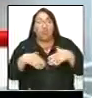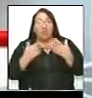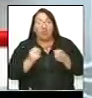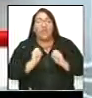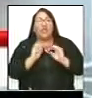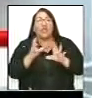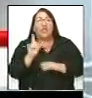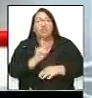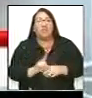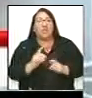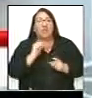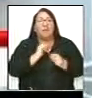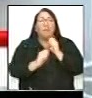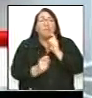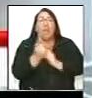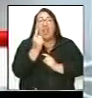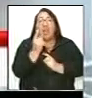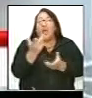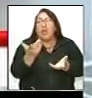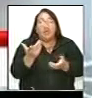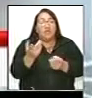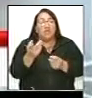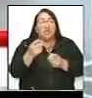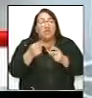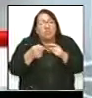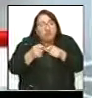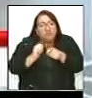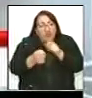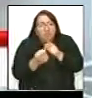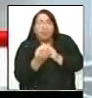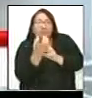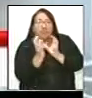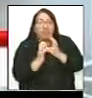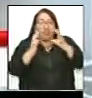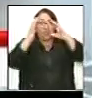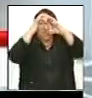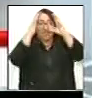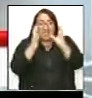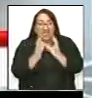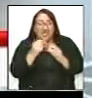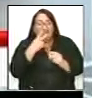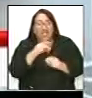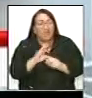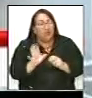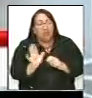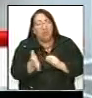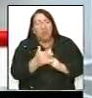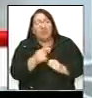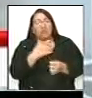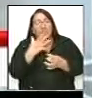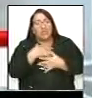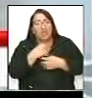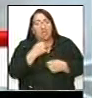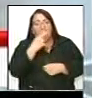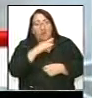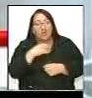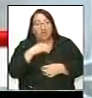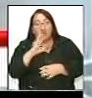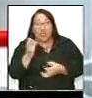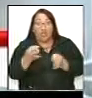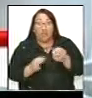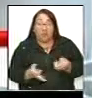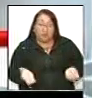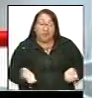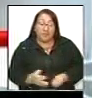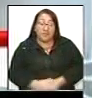usar las velas los mecheros los productos que al final son bien de a niños para su propia salud y su propia economía entonces